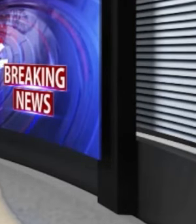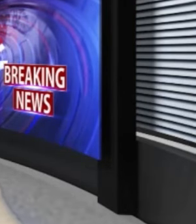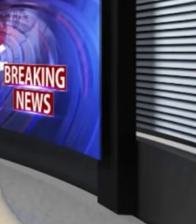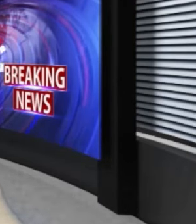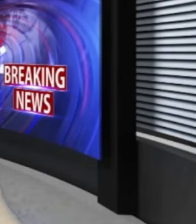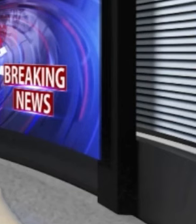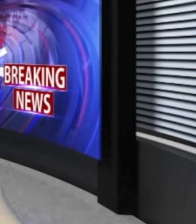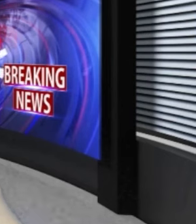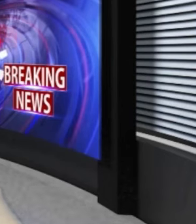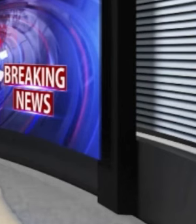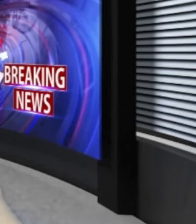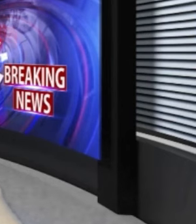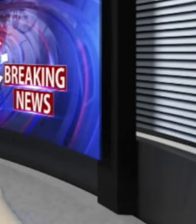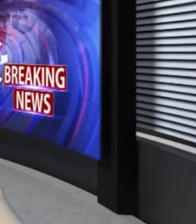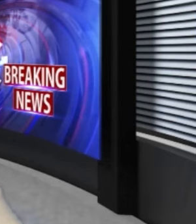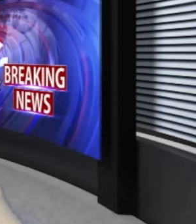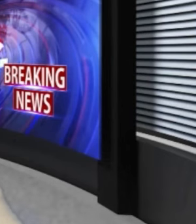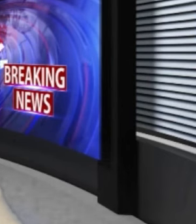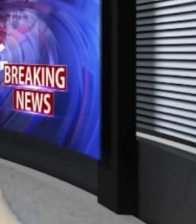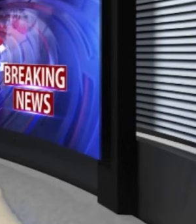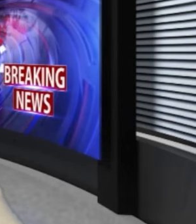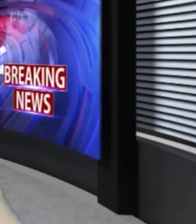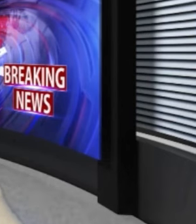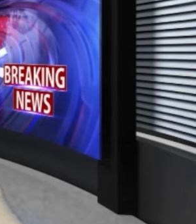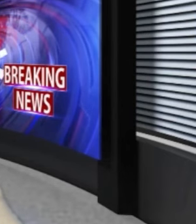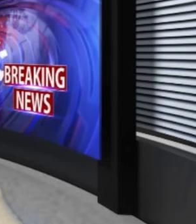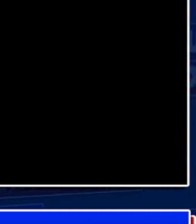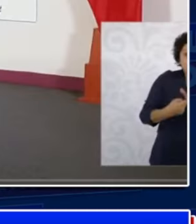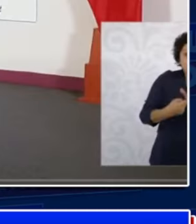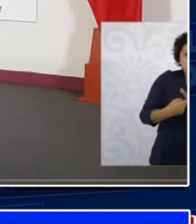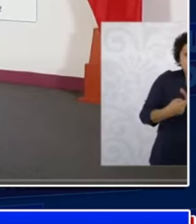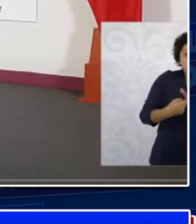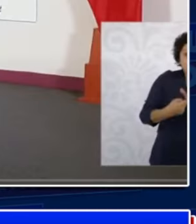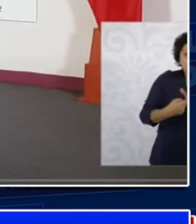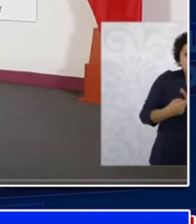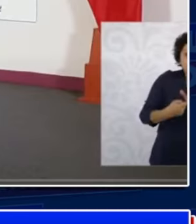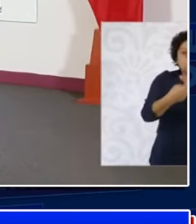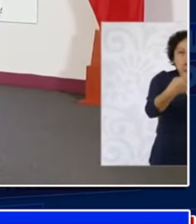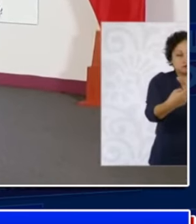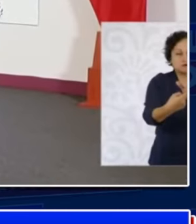dijo la presidenta sobre este año el presupuesto para pensiones